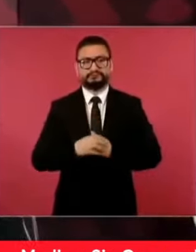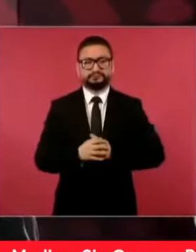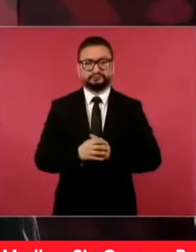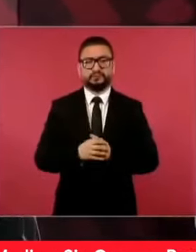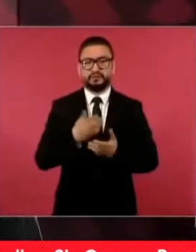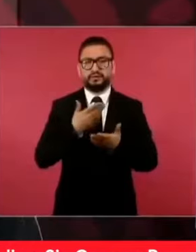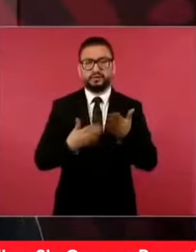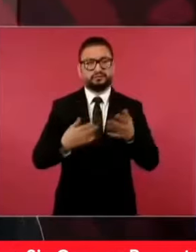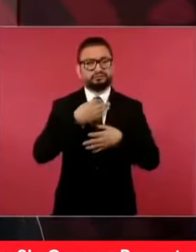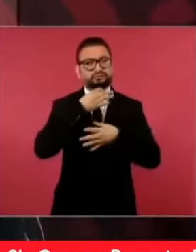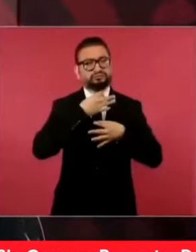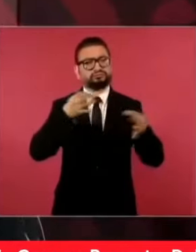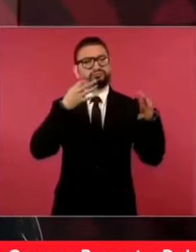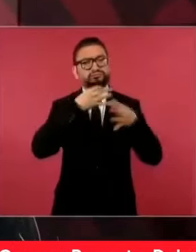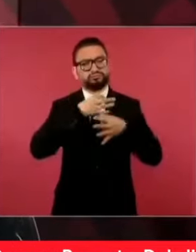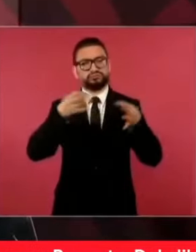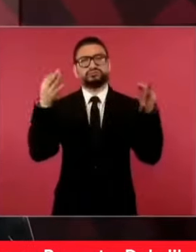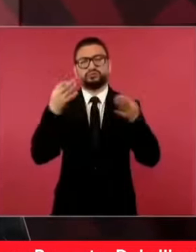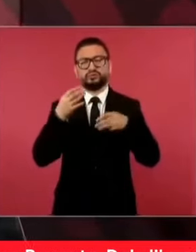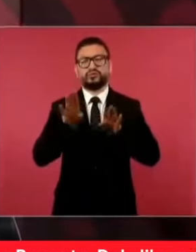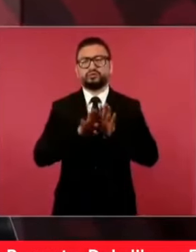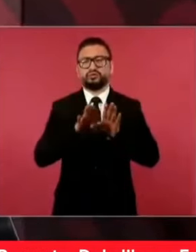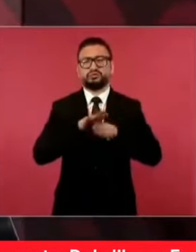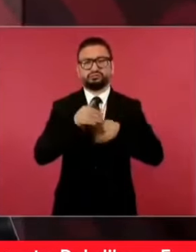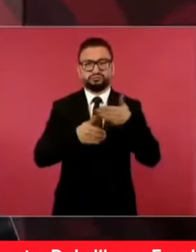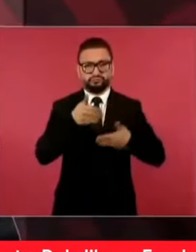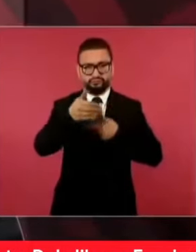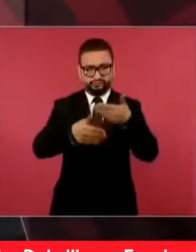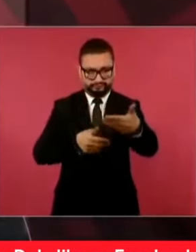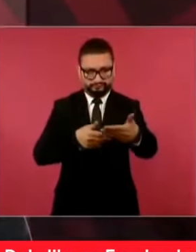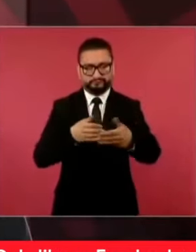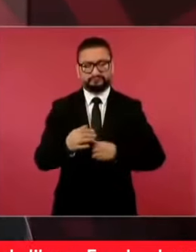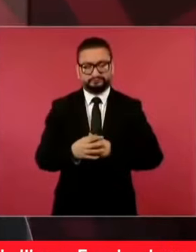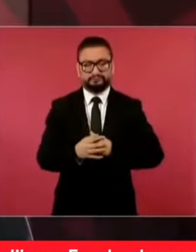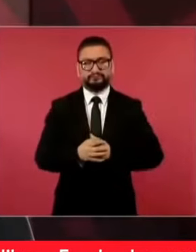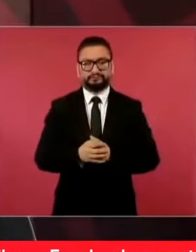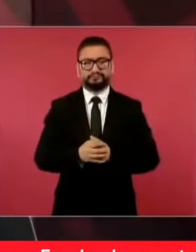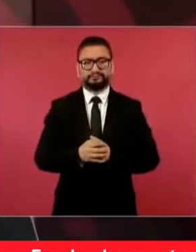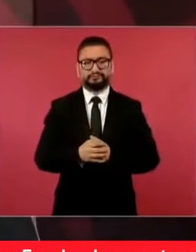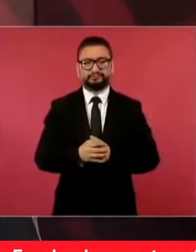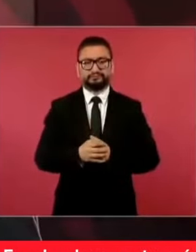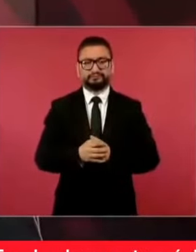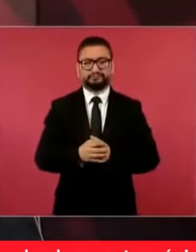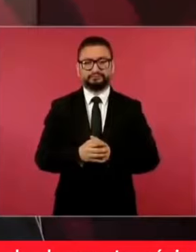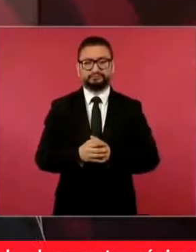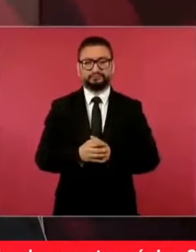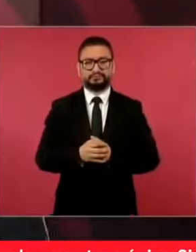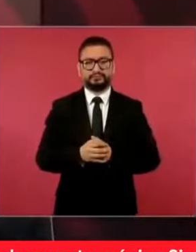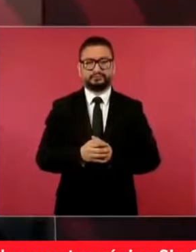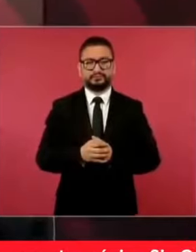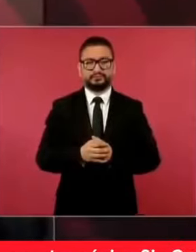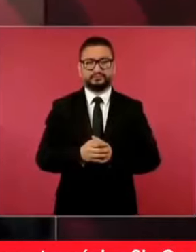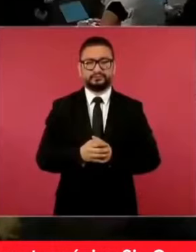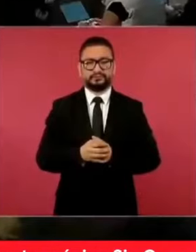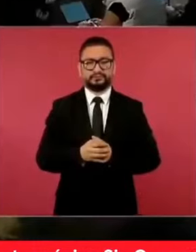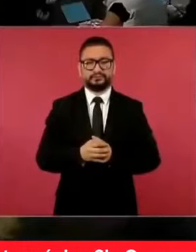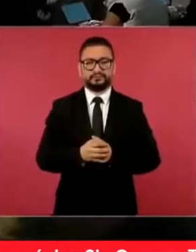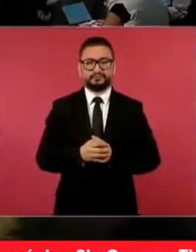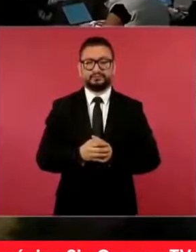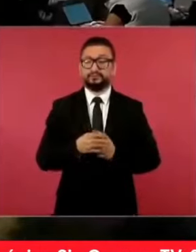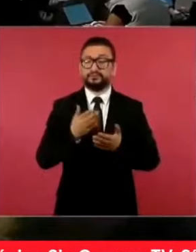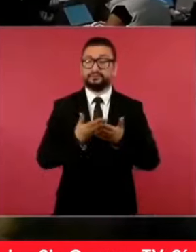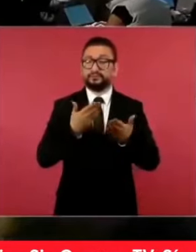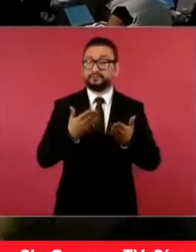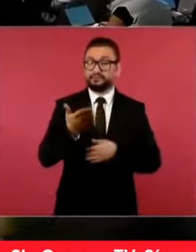queremos informarles cómo se ha avanzado en este programa. De modo que vamos a darle